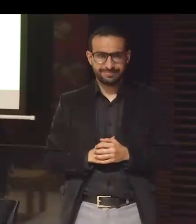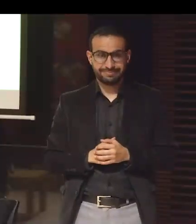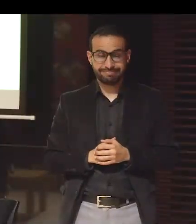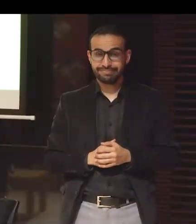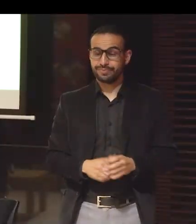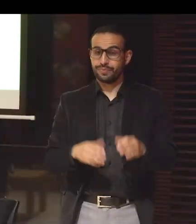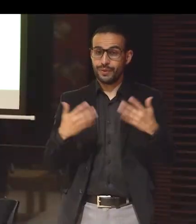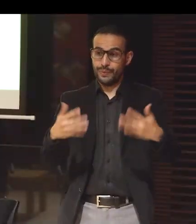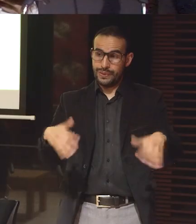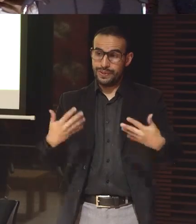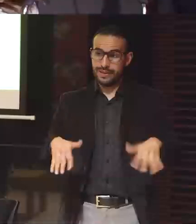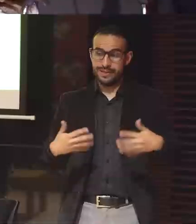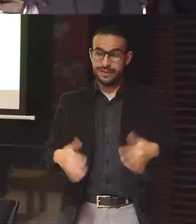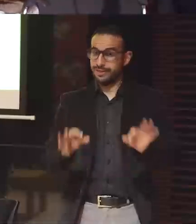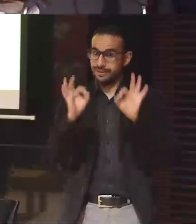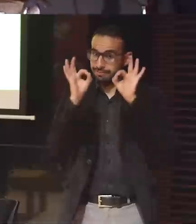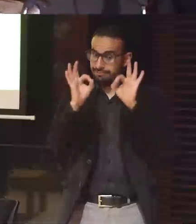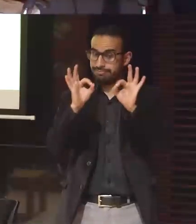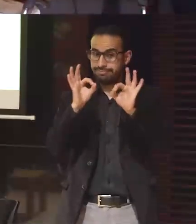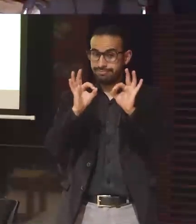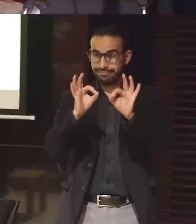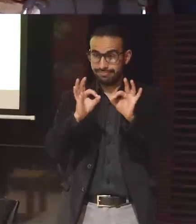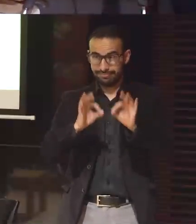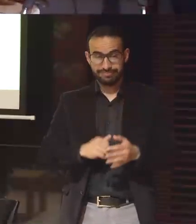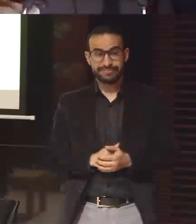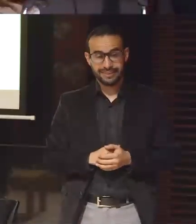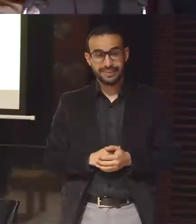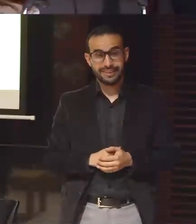Fantástico. ¿Tú querías conversar sobre eso?